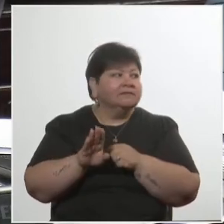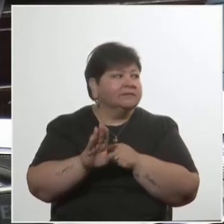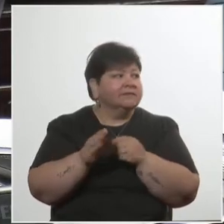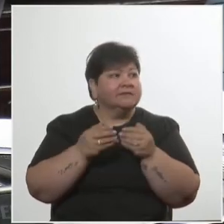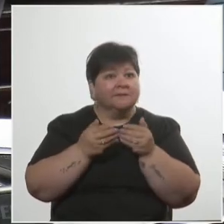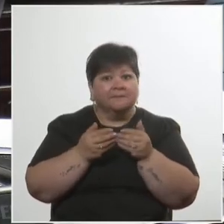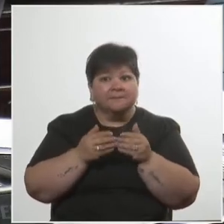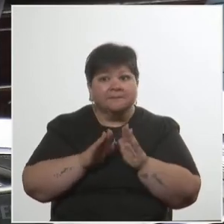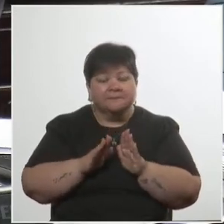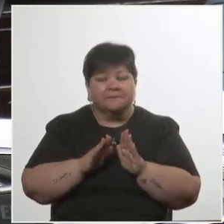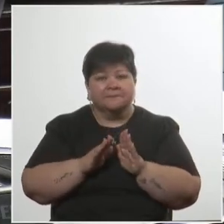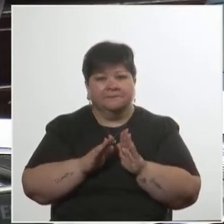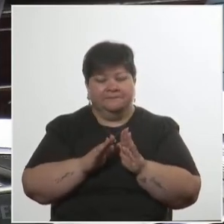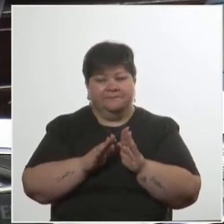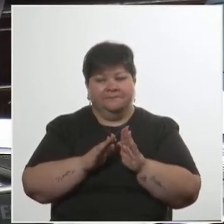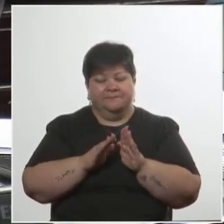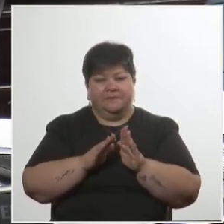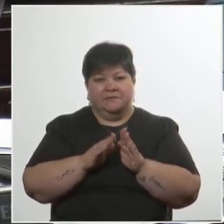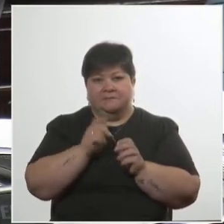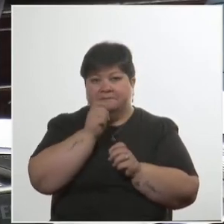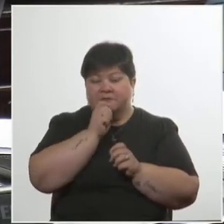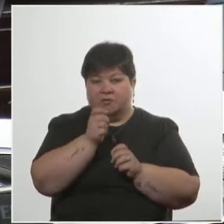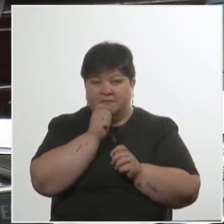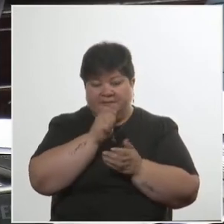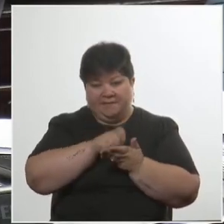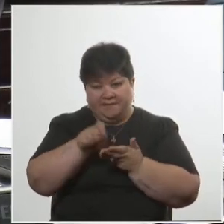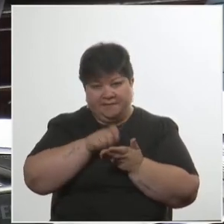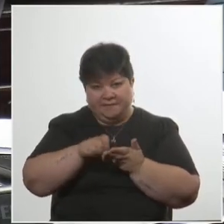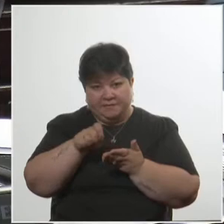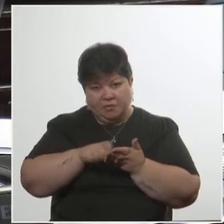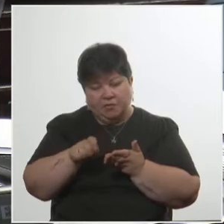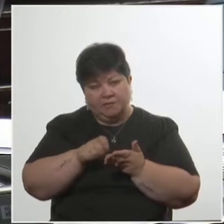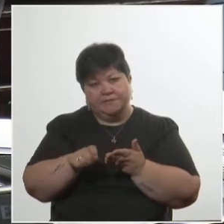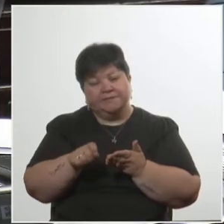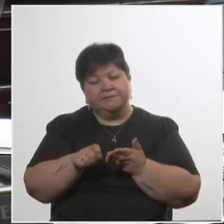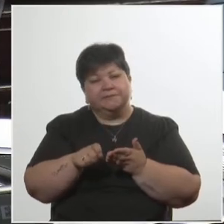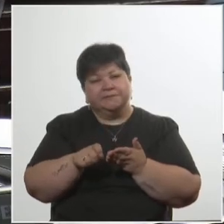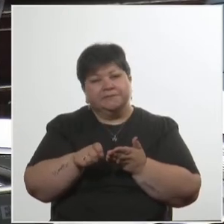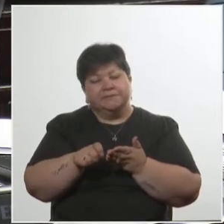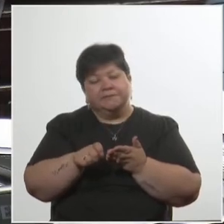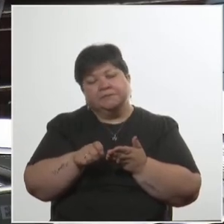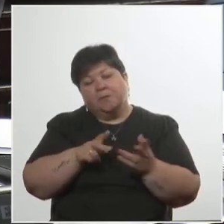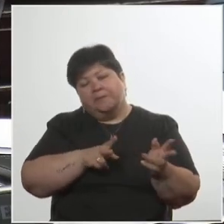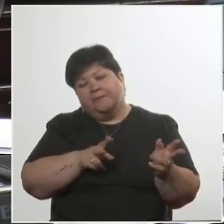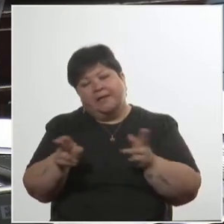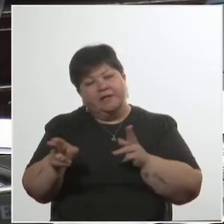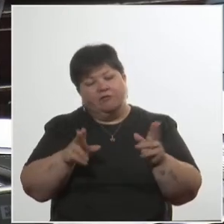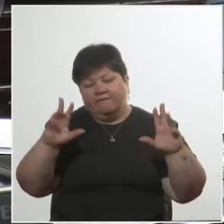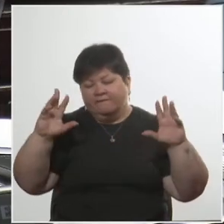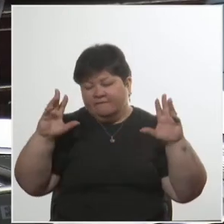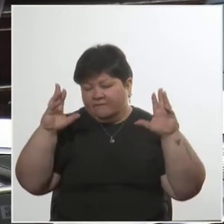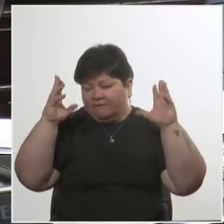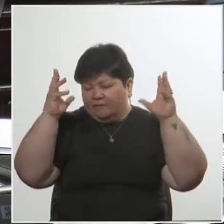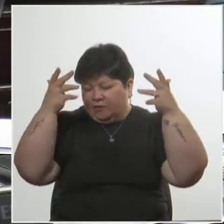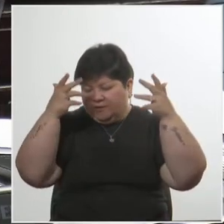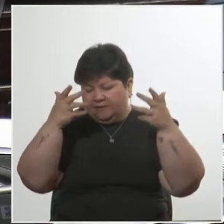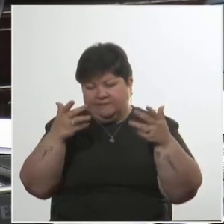al decir de este periodista y escritor el período violentista del Uruguay